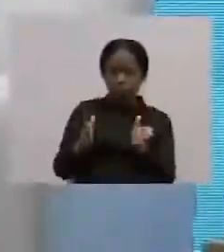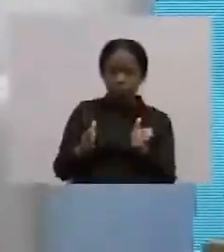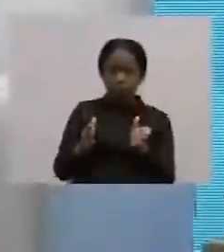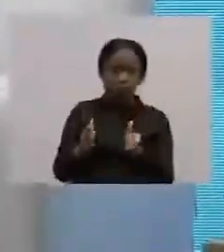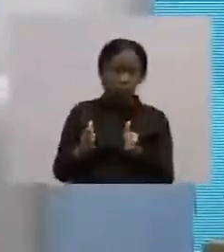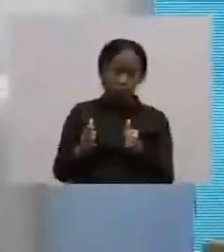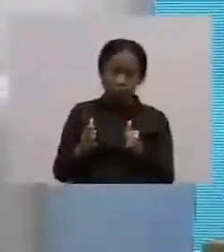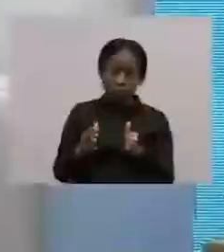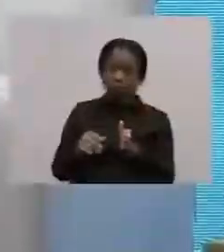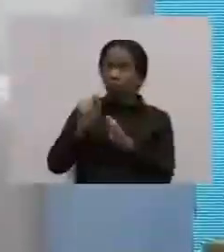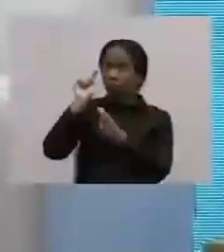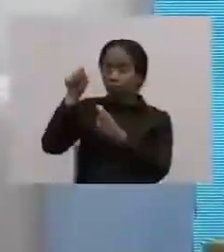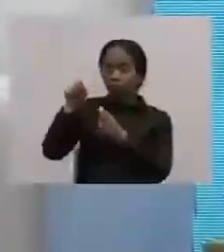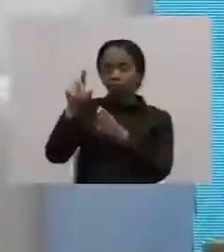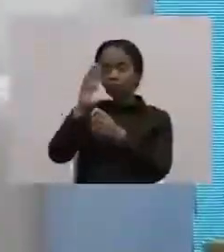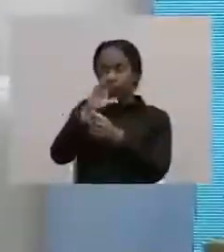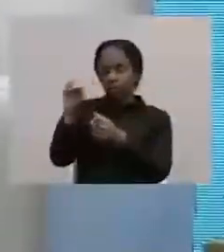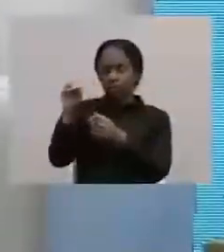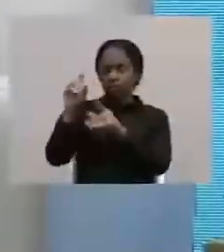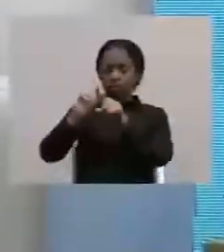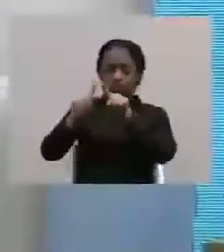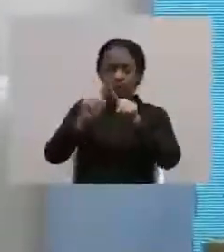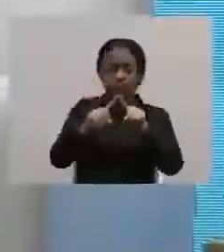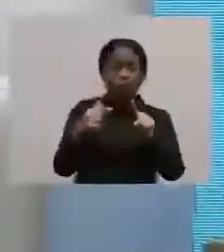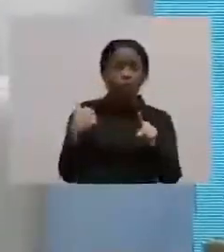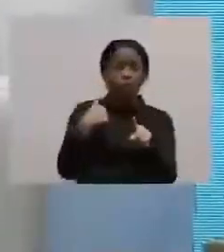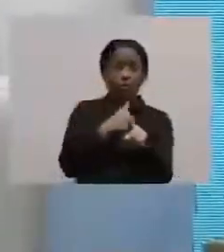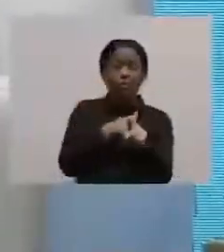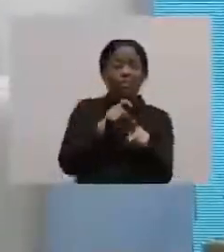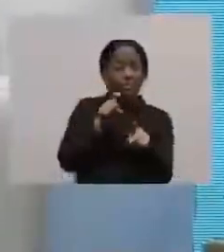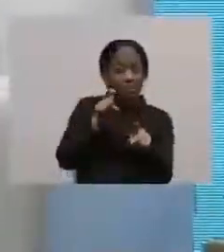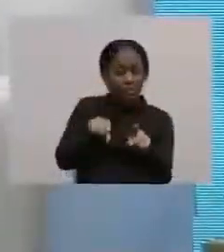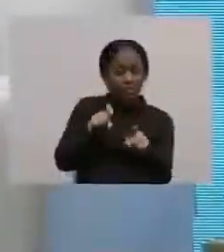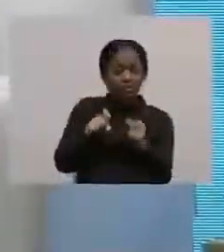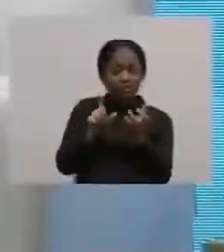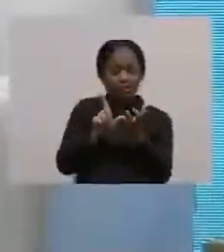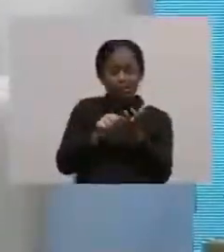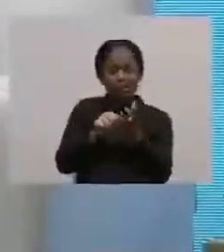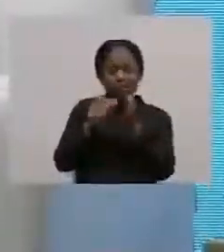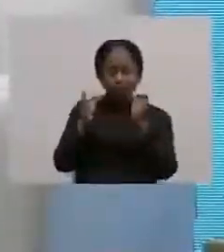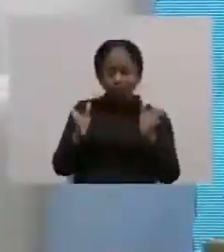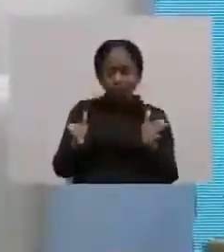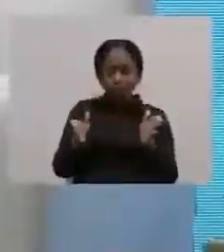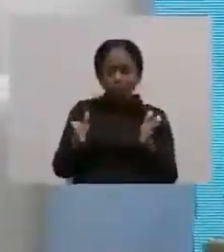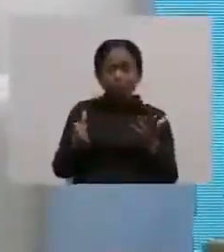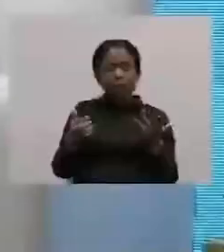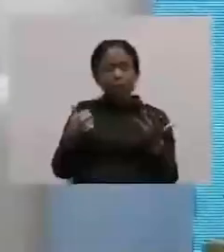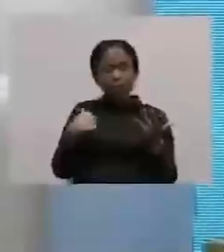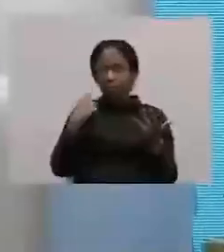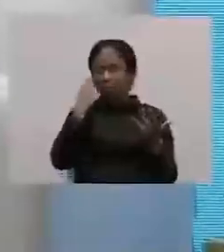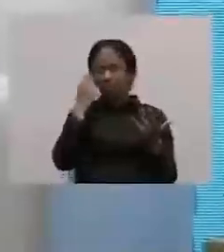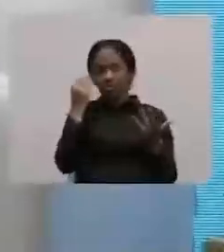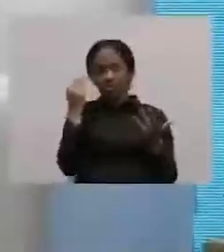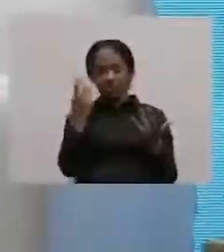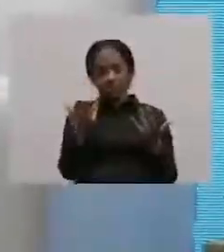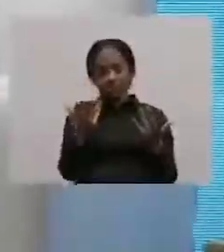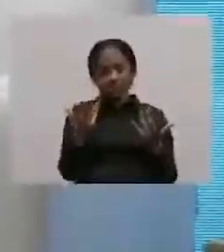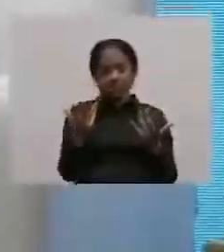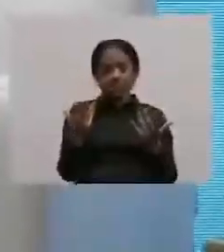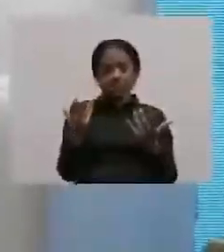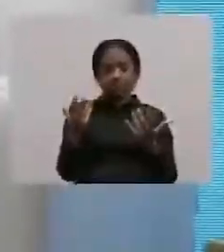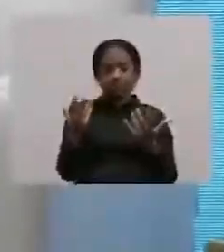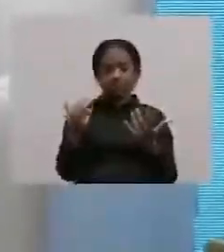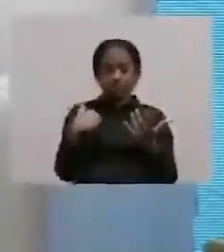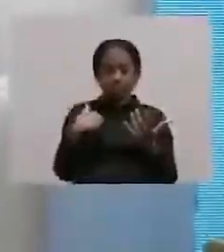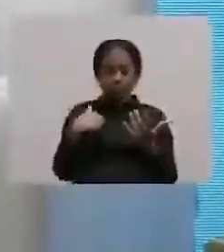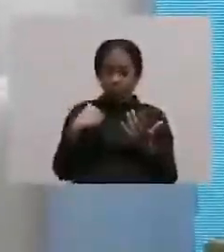en las empresas, en las redacciones de nosotros tenemos, necesitamos periodistas. Y como le dije yo una vez a uno, yo no hago